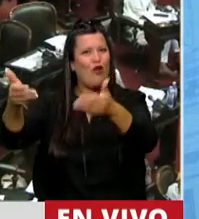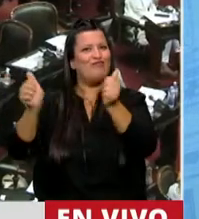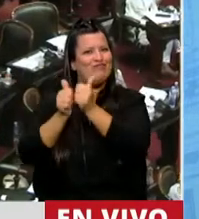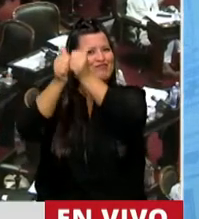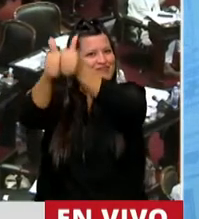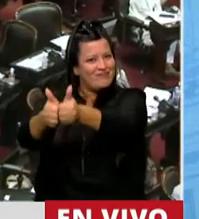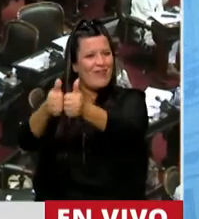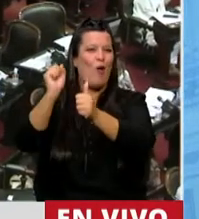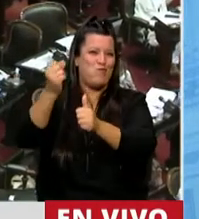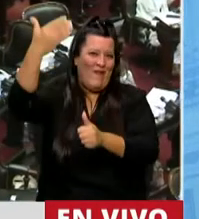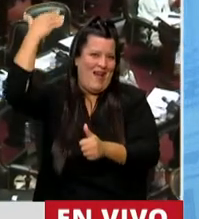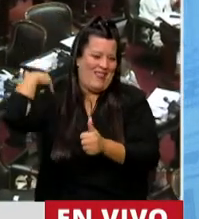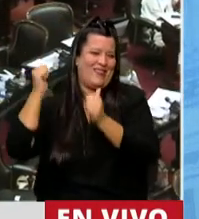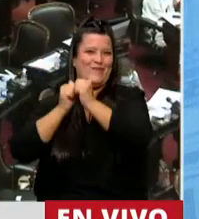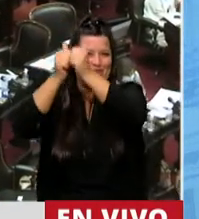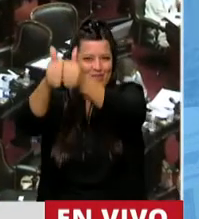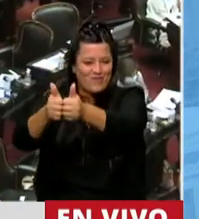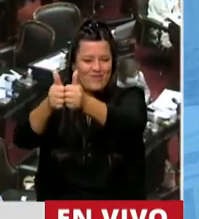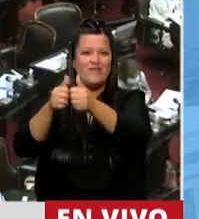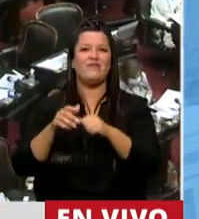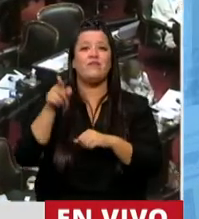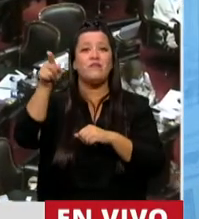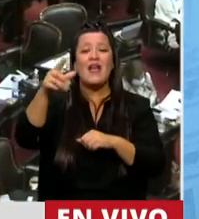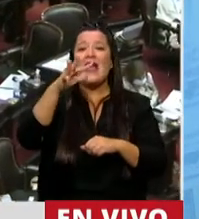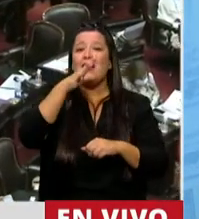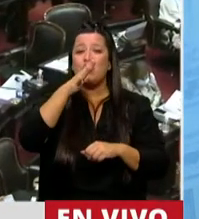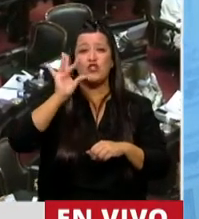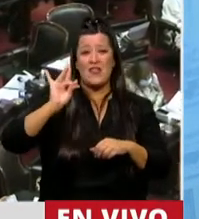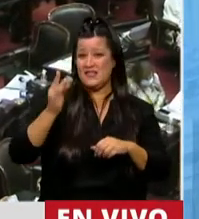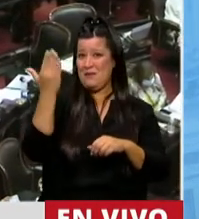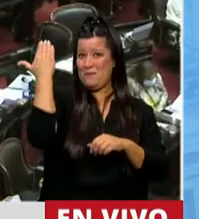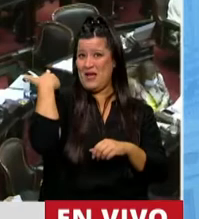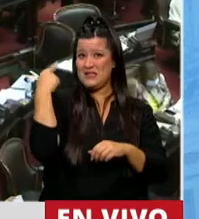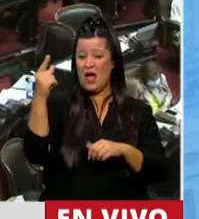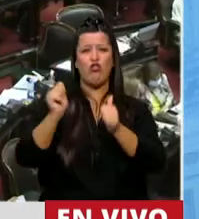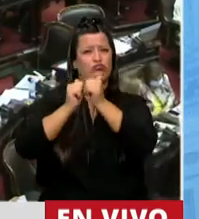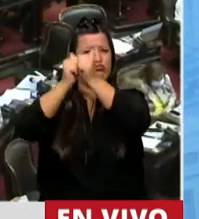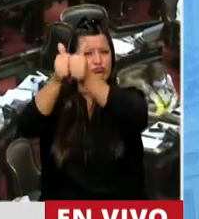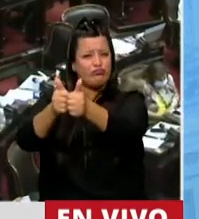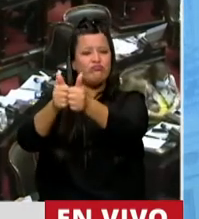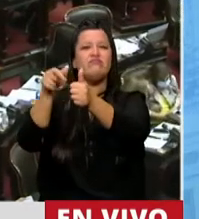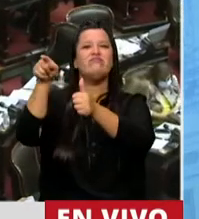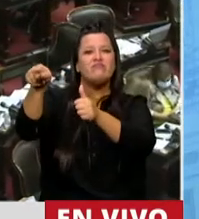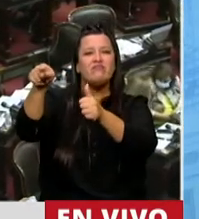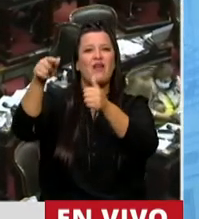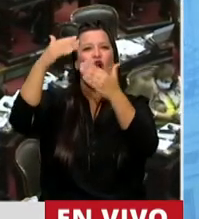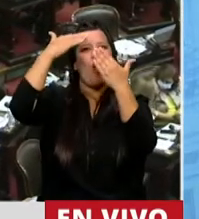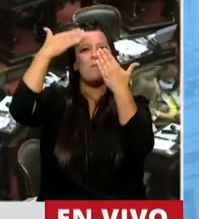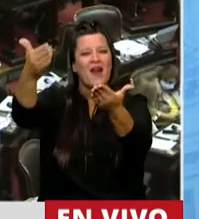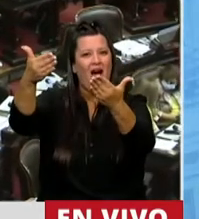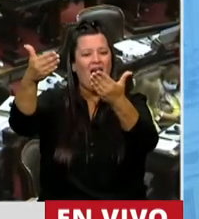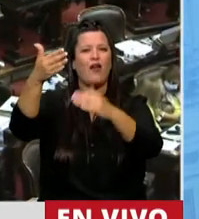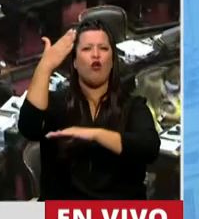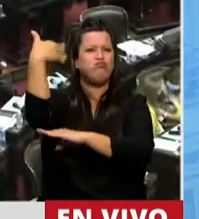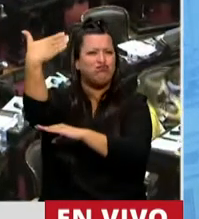aquella oportunidad cuando es 14 de diciembre pasado, rindió un homenaje